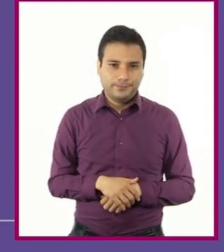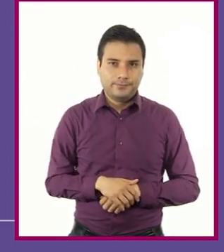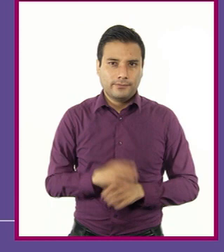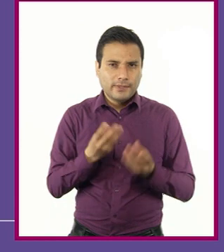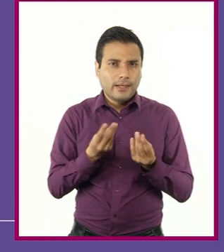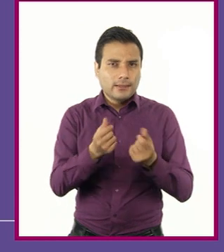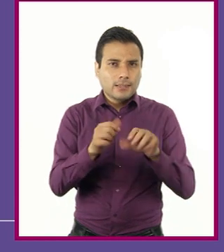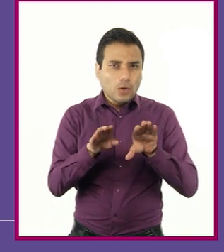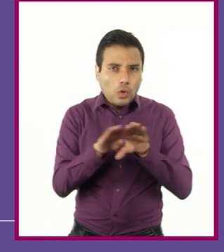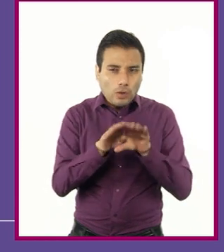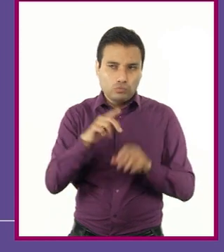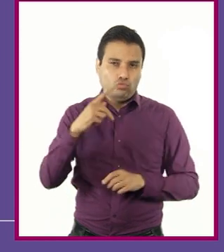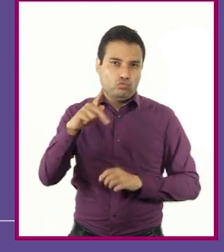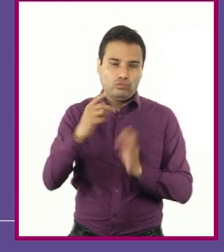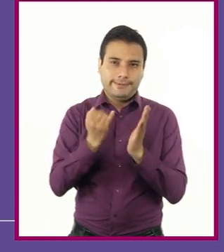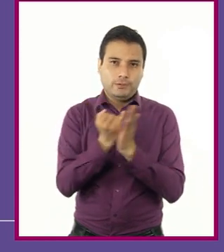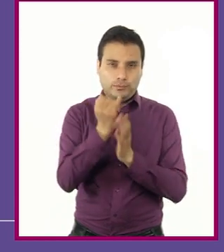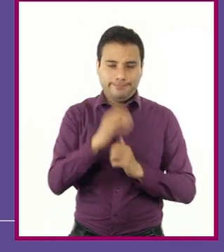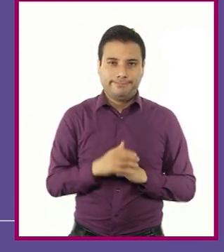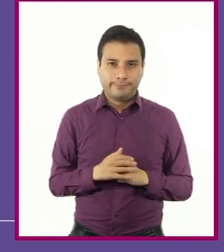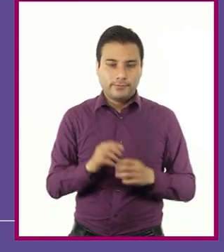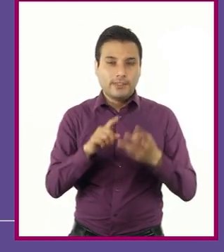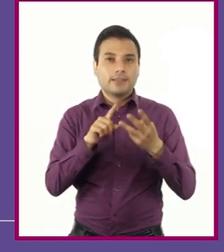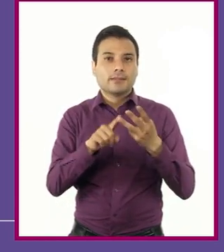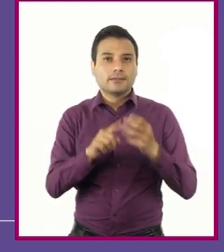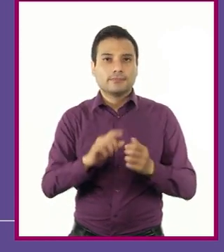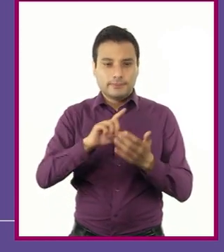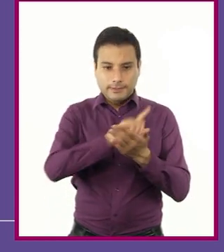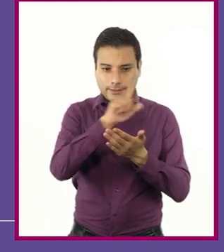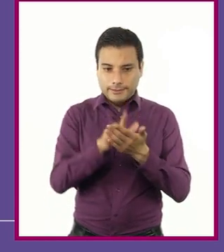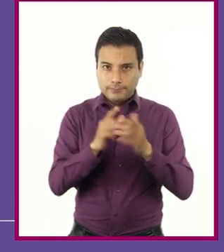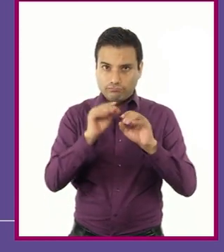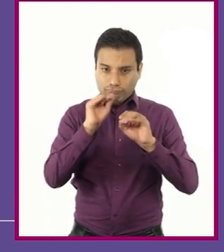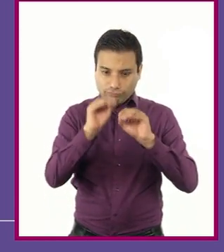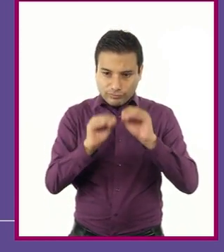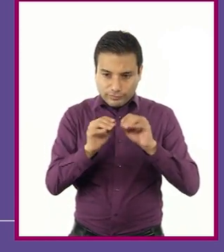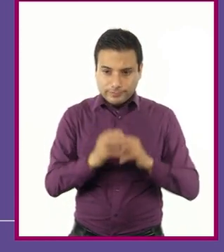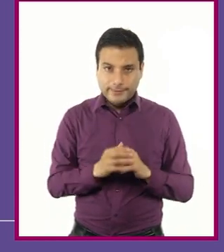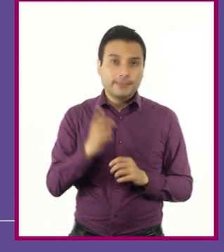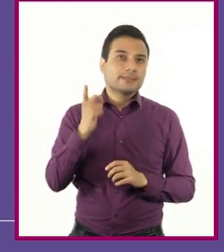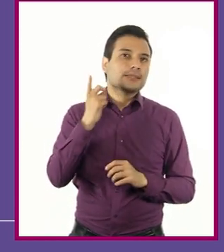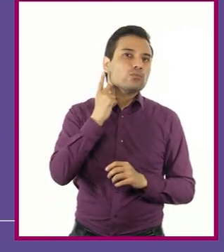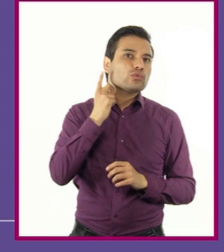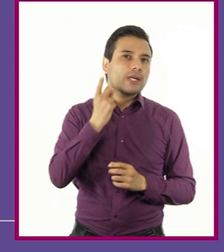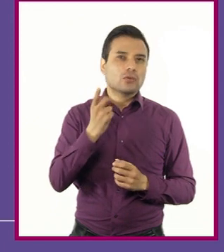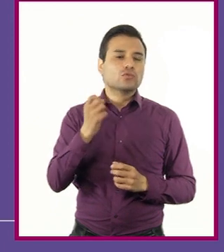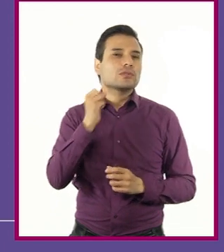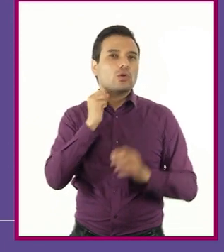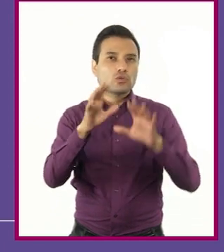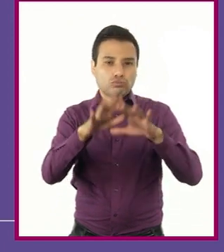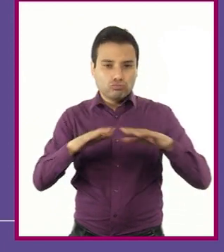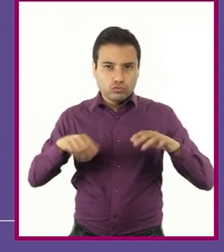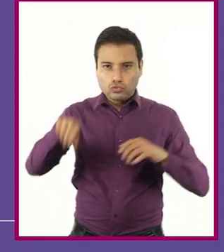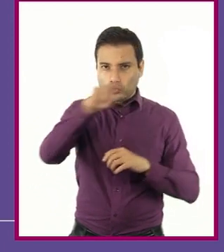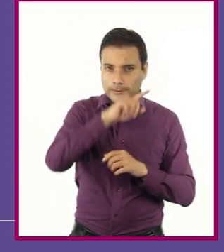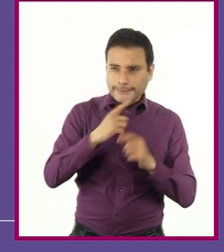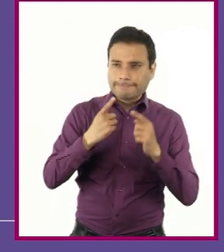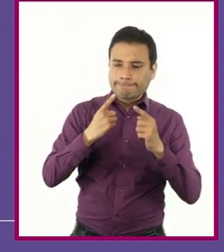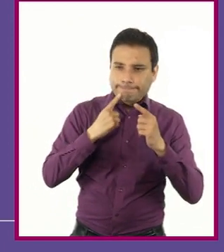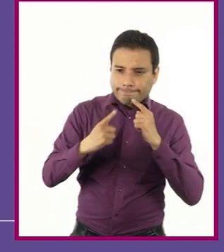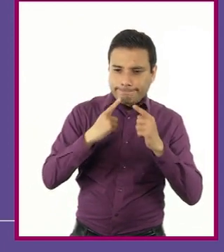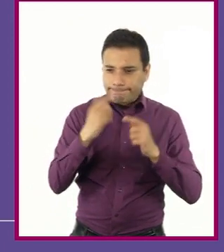gastará. 3. Promulgar leyes. El Congreso de la Unión estudia, discute y vota